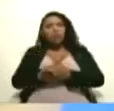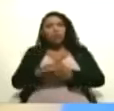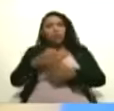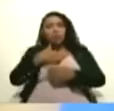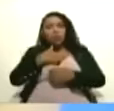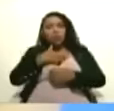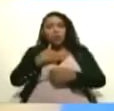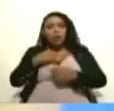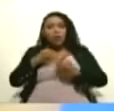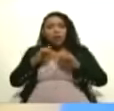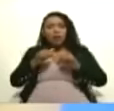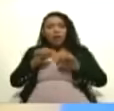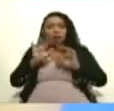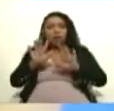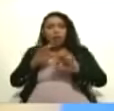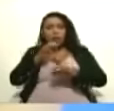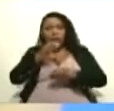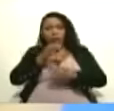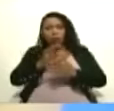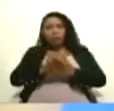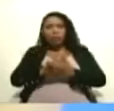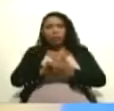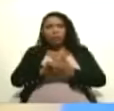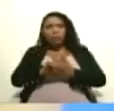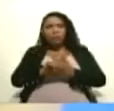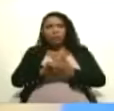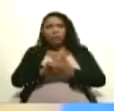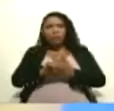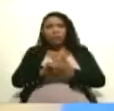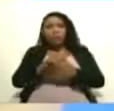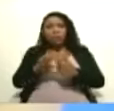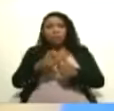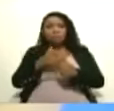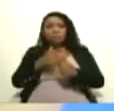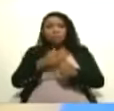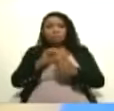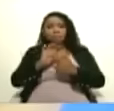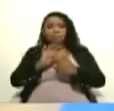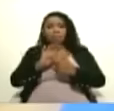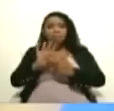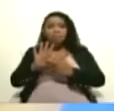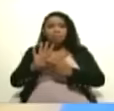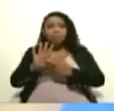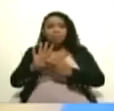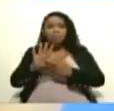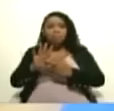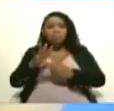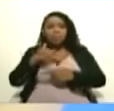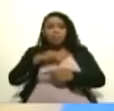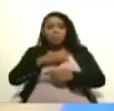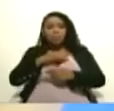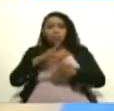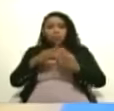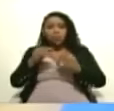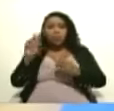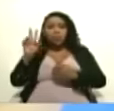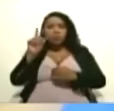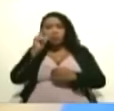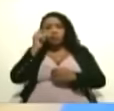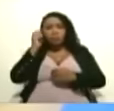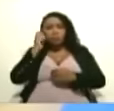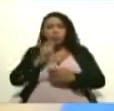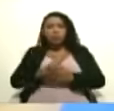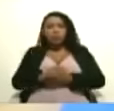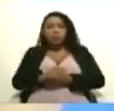iniciar creo que la el principal mensaje que recibimos todas las venezolanos las